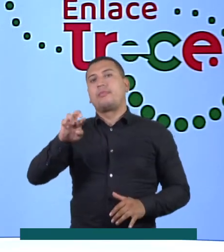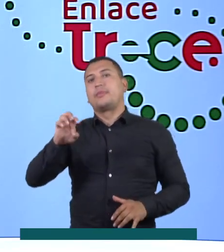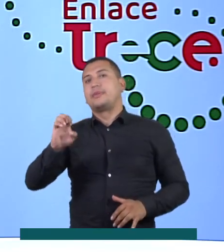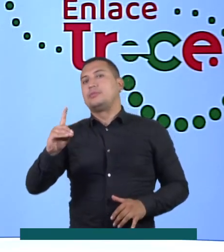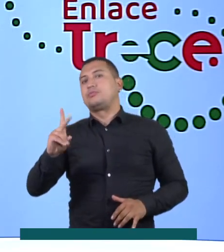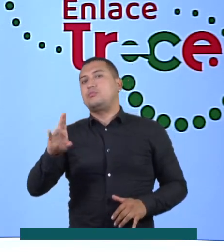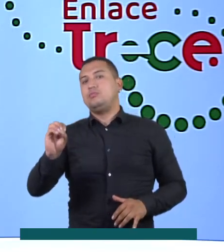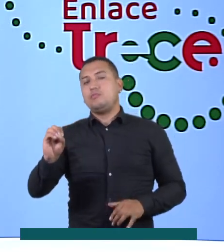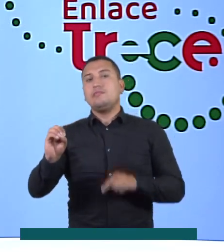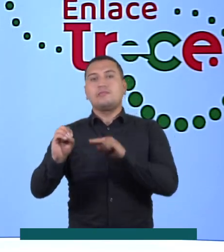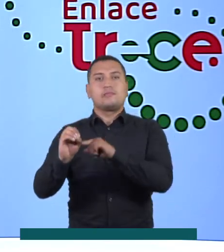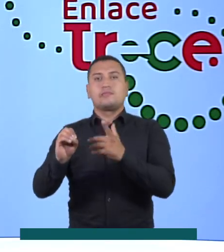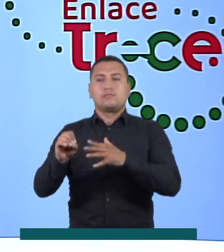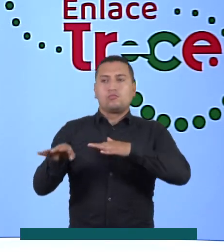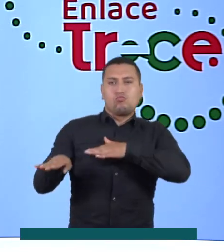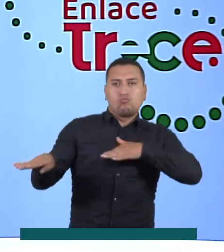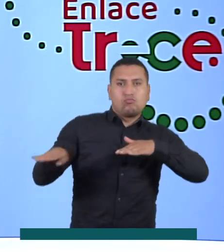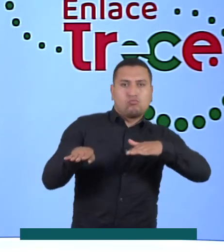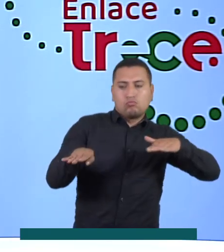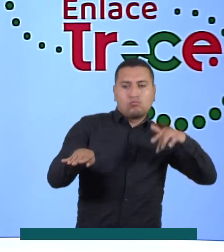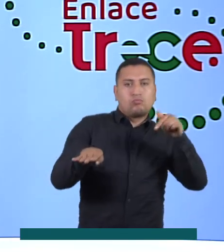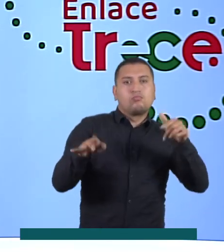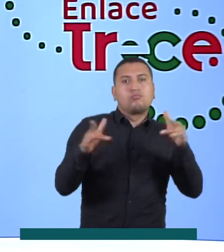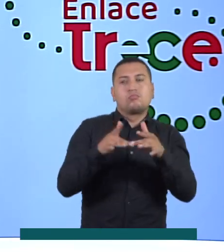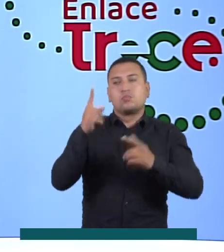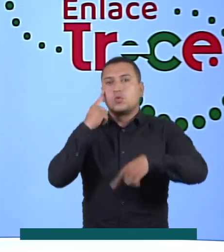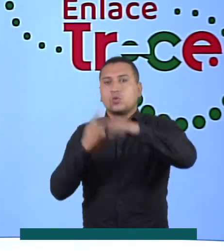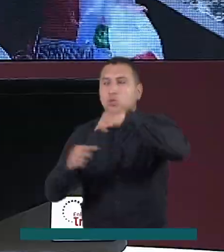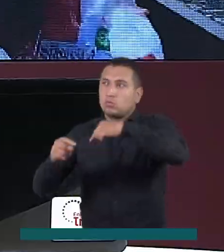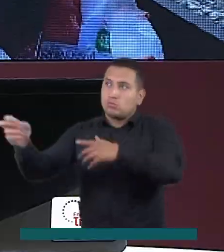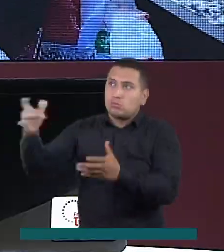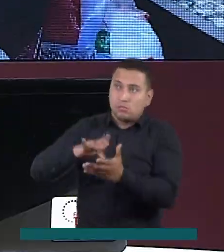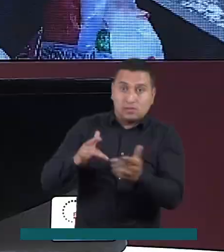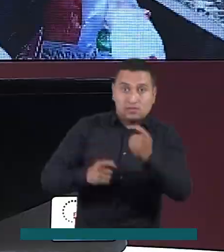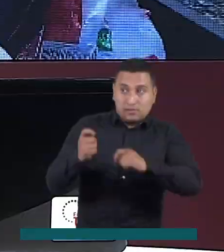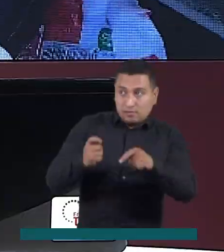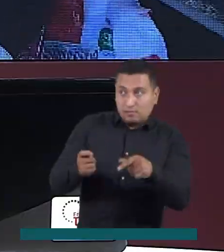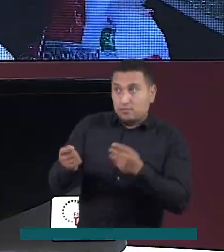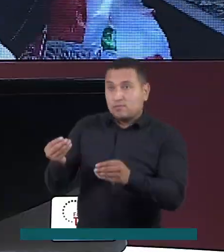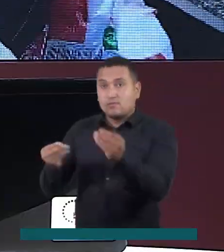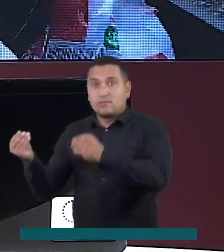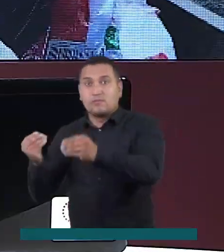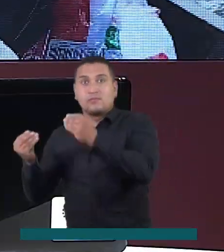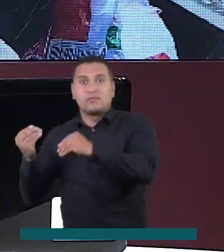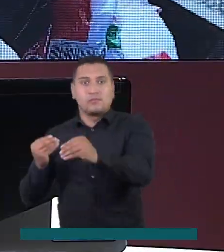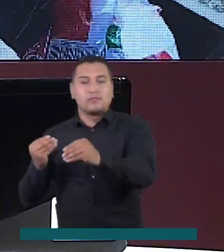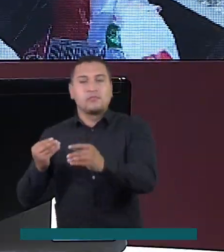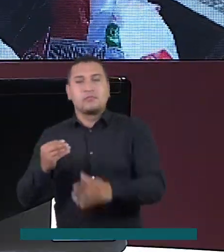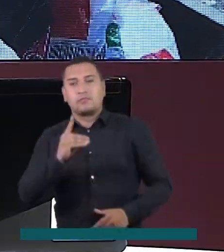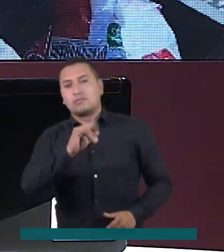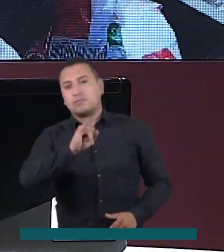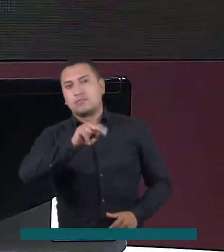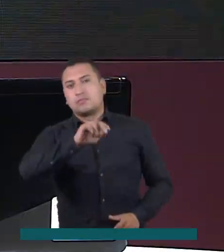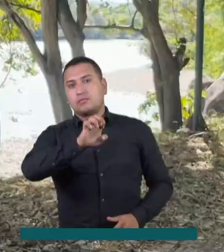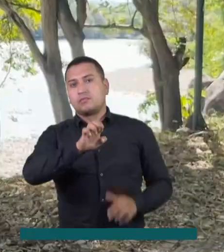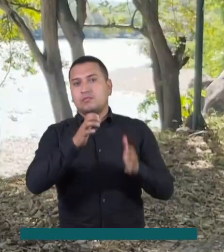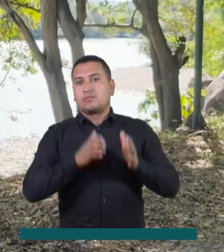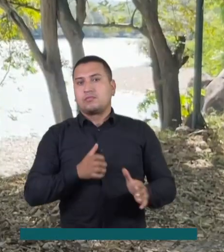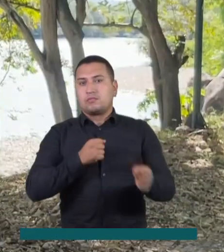recorren la ciudad cautivando a los turistas y aumentando las ventas. Dayan Trujillo nos cuenta el resultado de esta iniciativa.